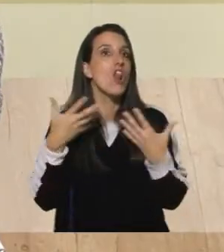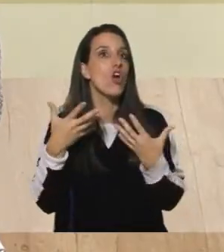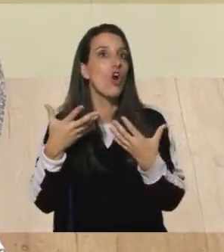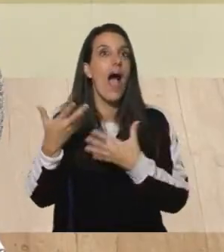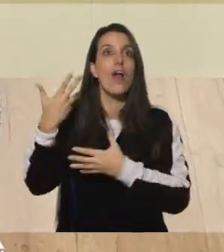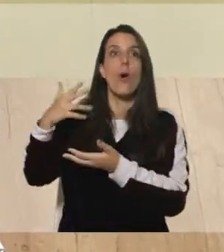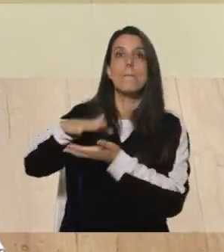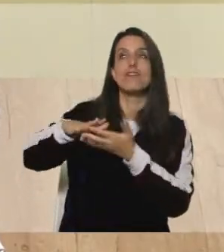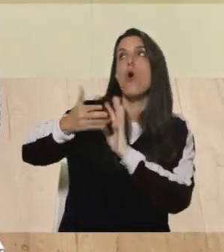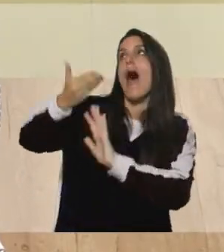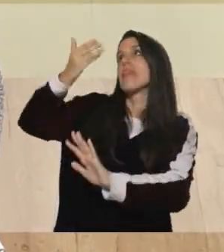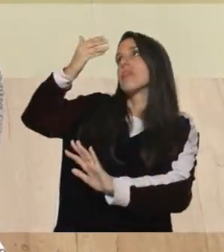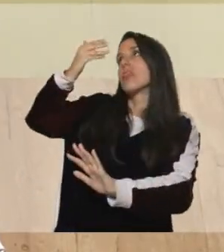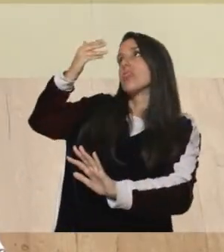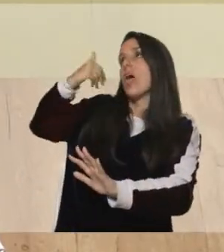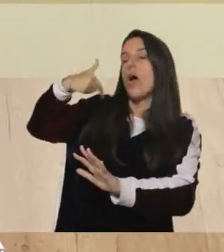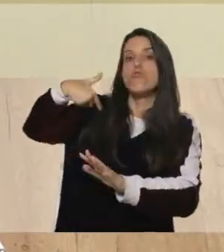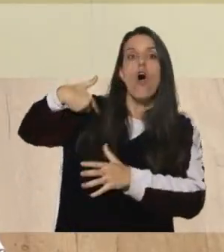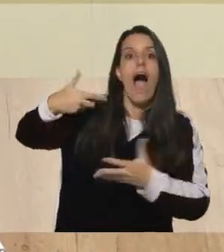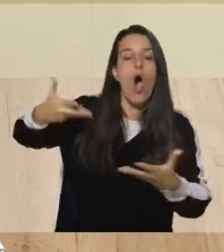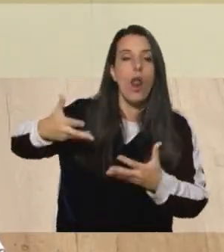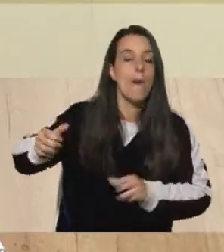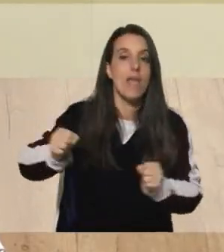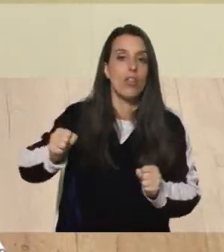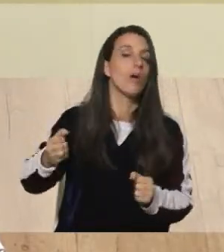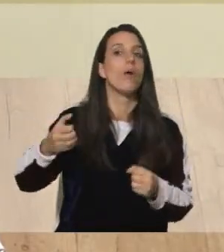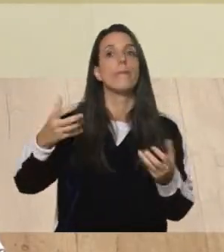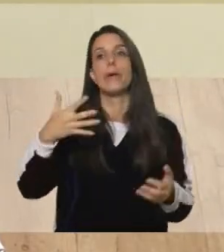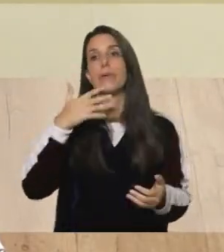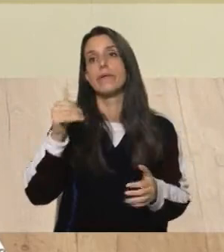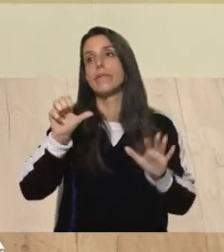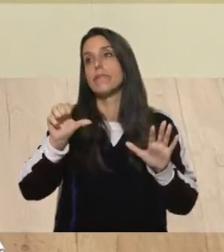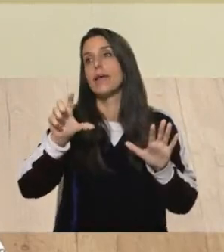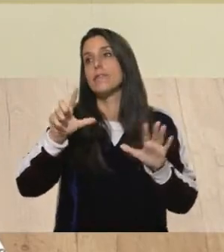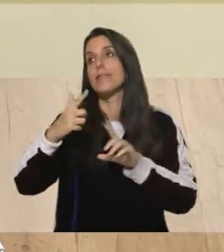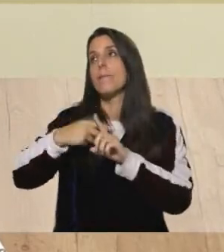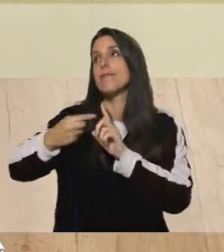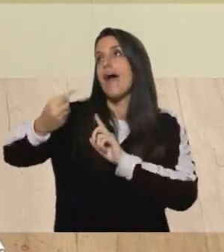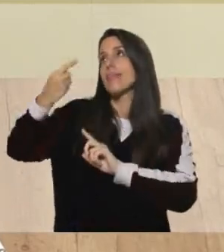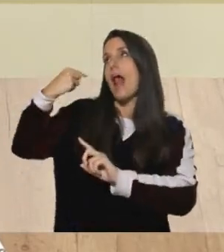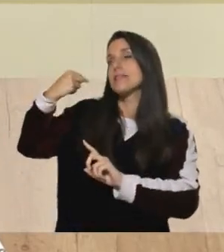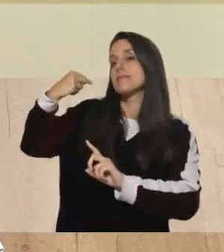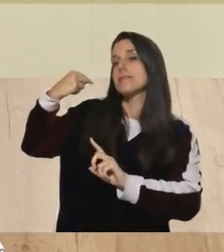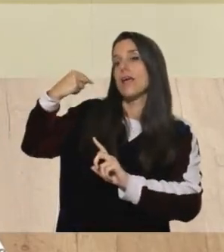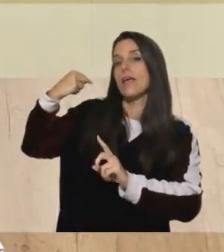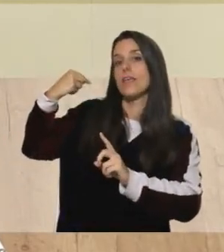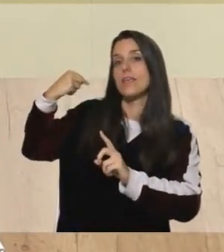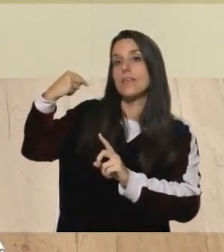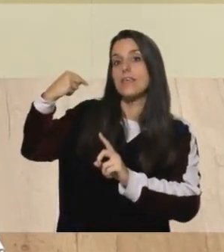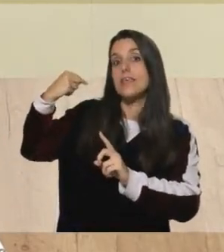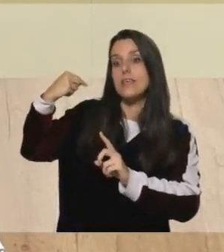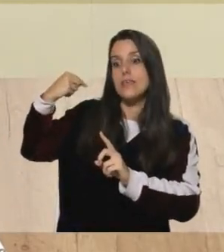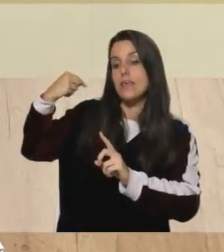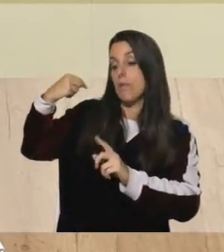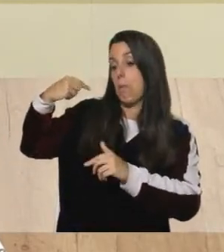sucedió en un pasado Ah o algo que le sucedió ponerle Hace seis siete meses y que activó